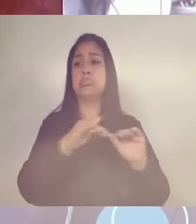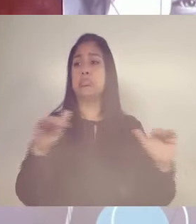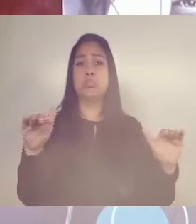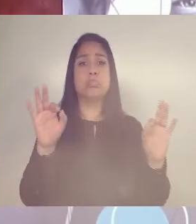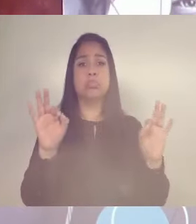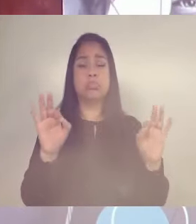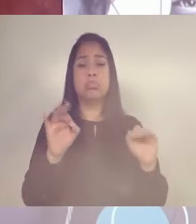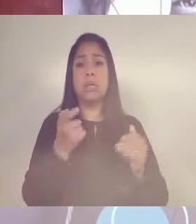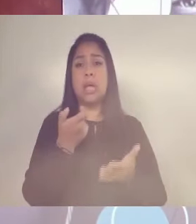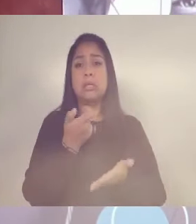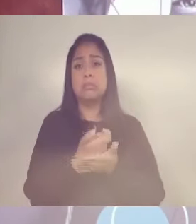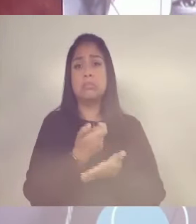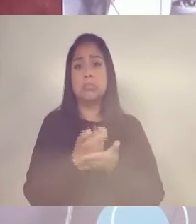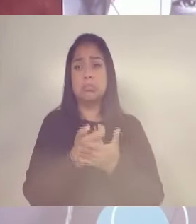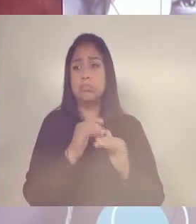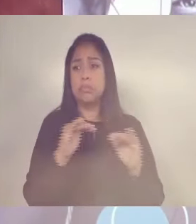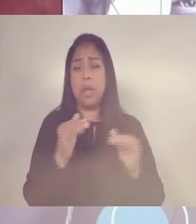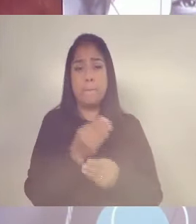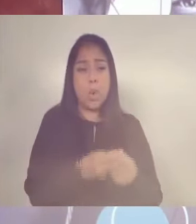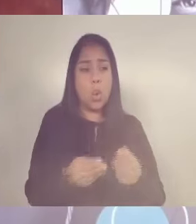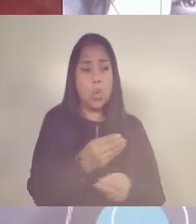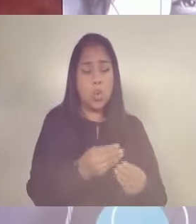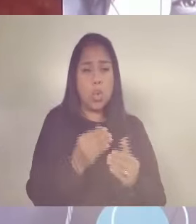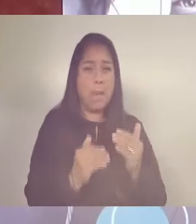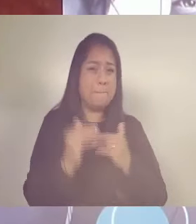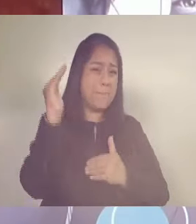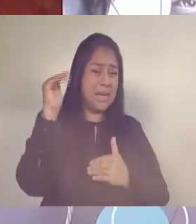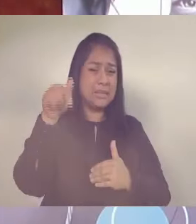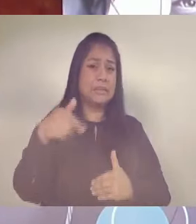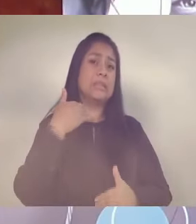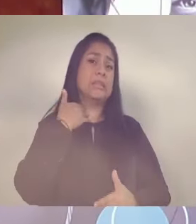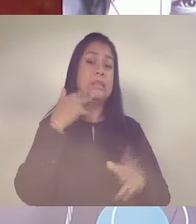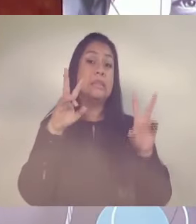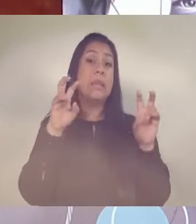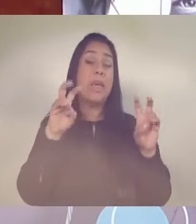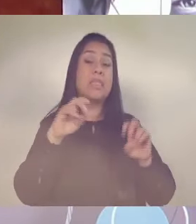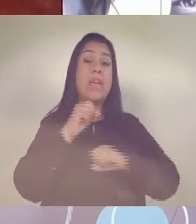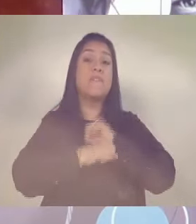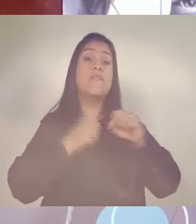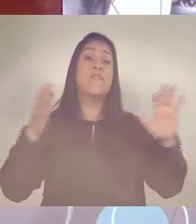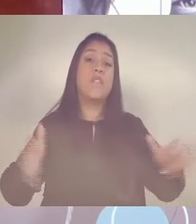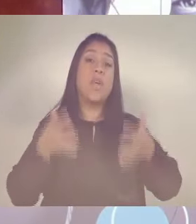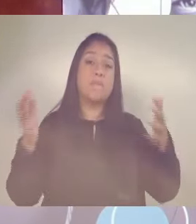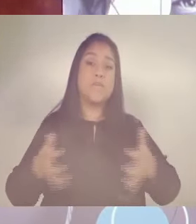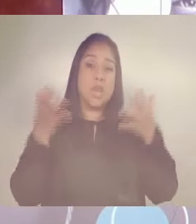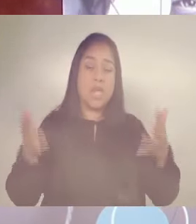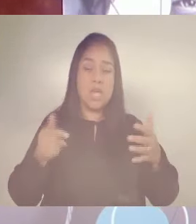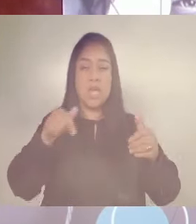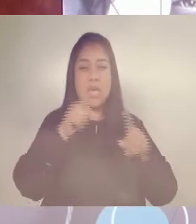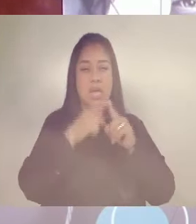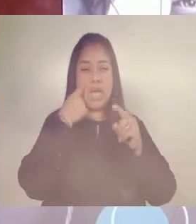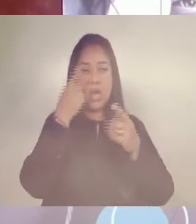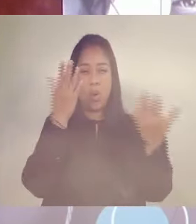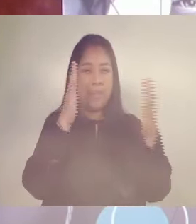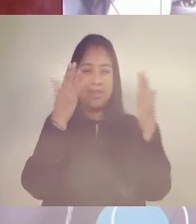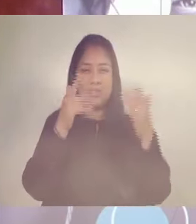De hecho, en cuanto a los productos que se intensifican esta semana en cuanto al fiambre, en comparación a los precios del año pasado,